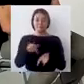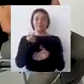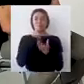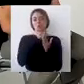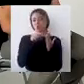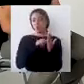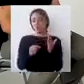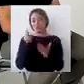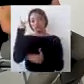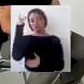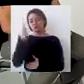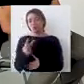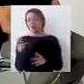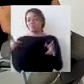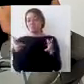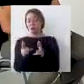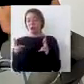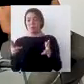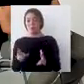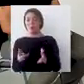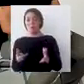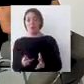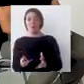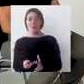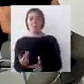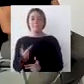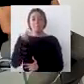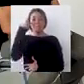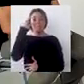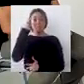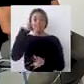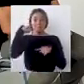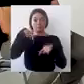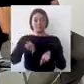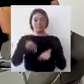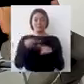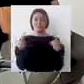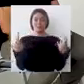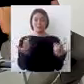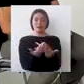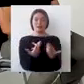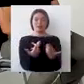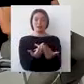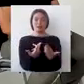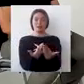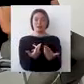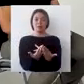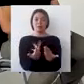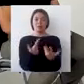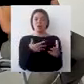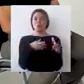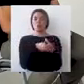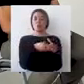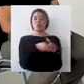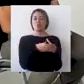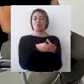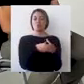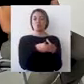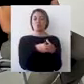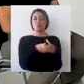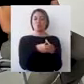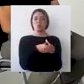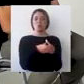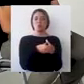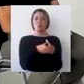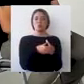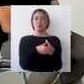contando historias, contando relatos muy cortos. Y son autores pereiranos que se reunían a través de un grupo auspiciado